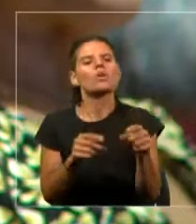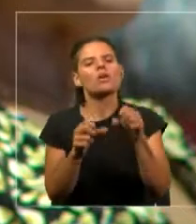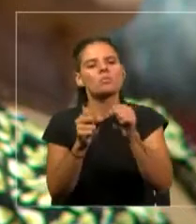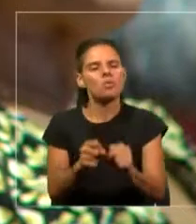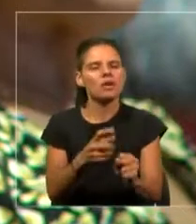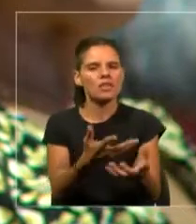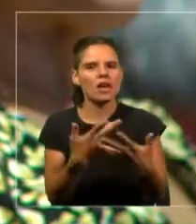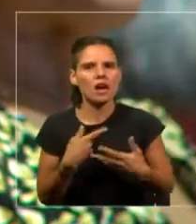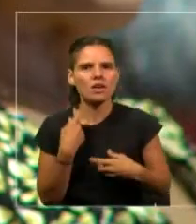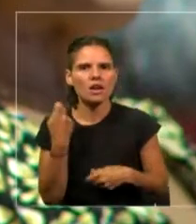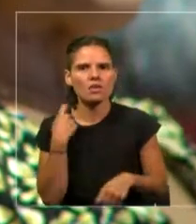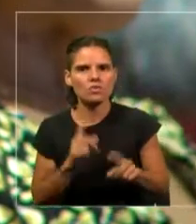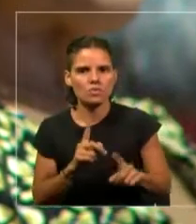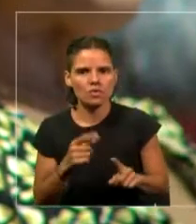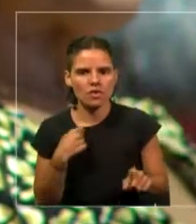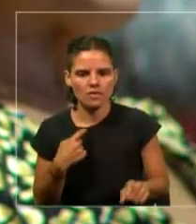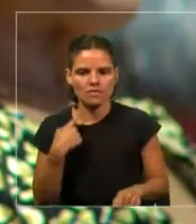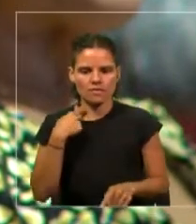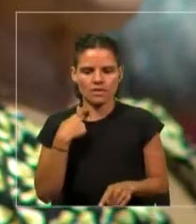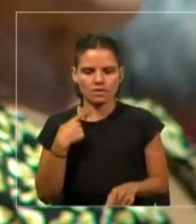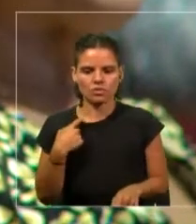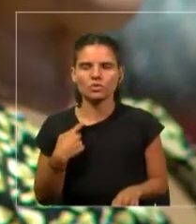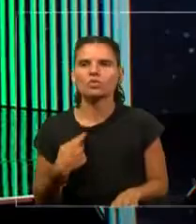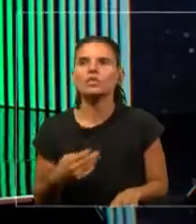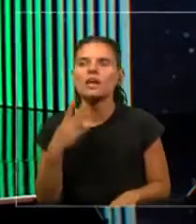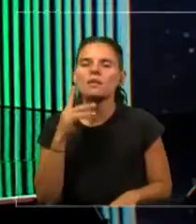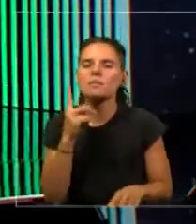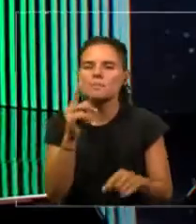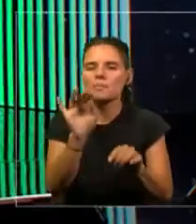moléculas sobre ciertos perfiles, desarrollo